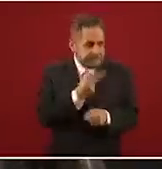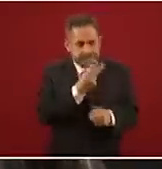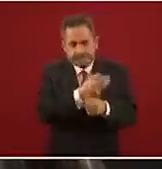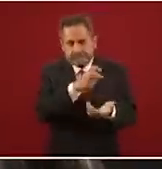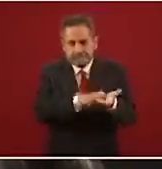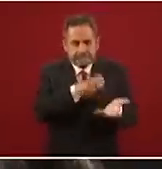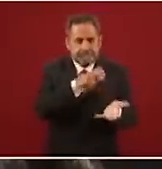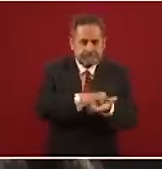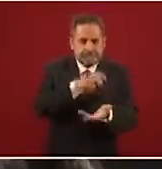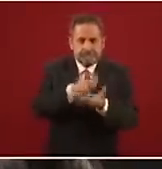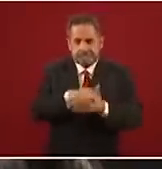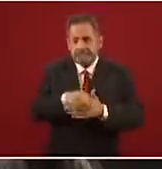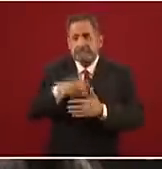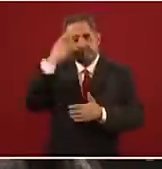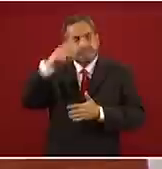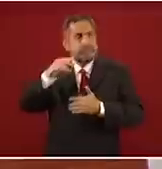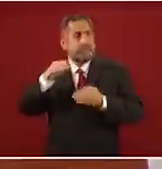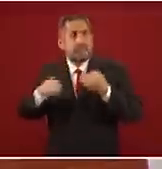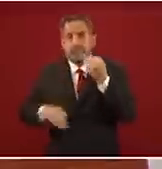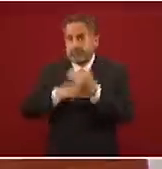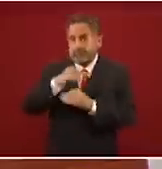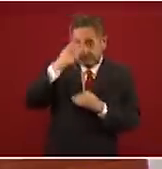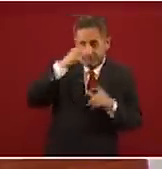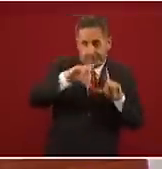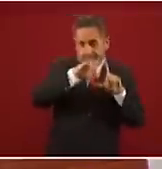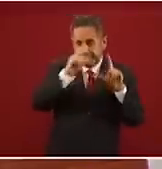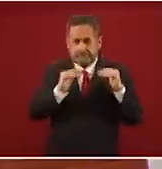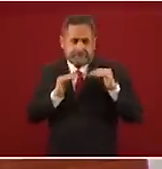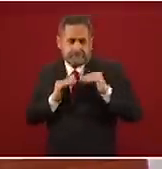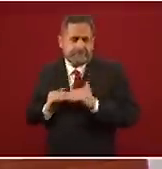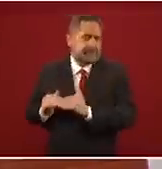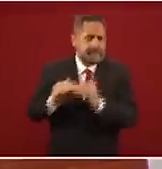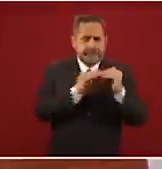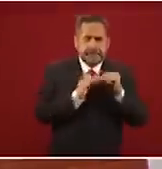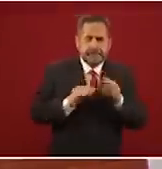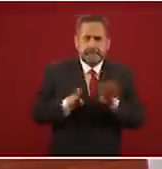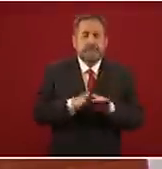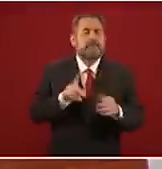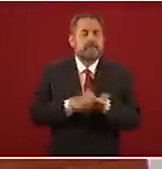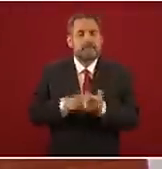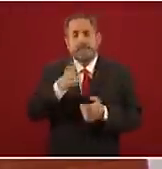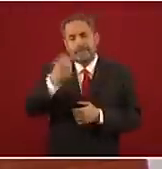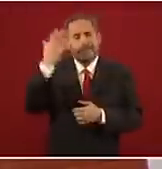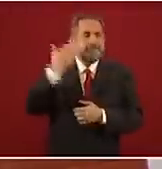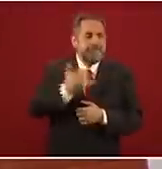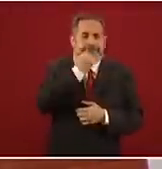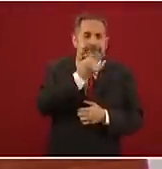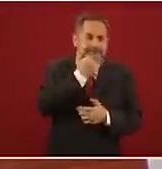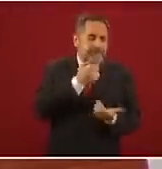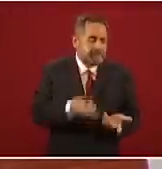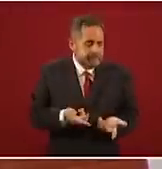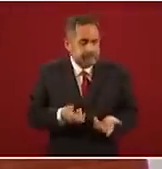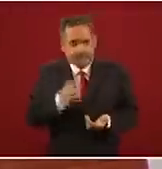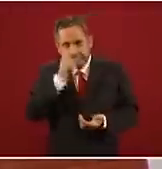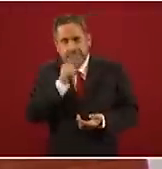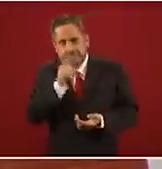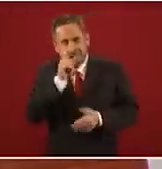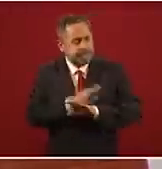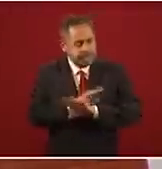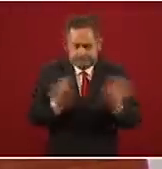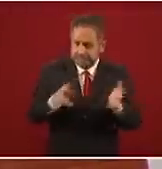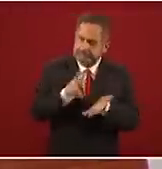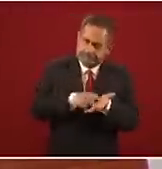poco para homologar estos procesos normativos que muchas veces son los cuellos de botella para poder dar una mejor atención